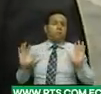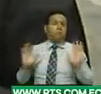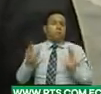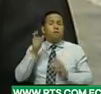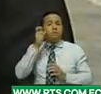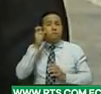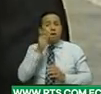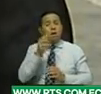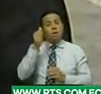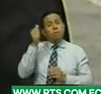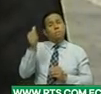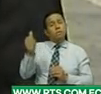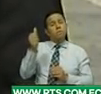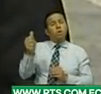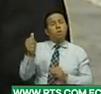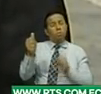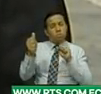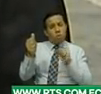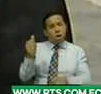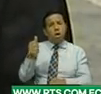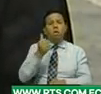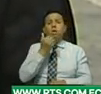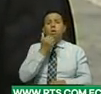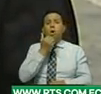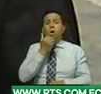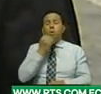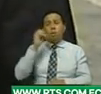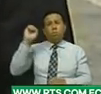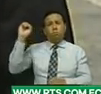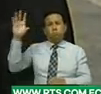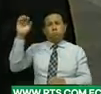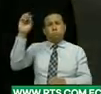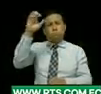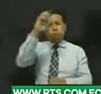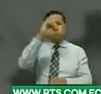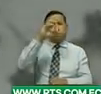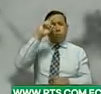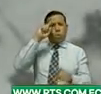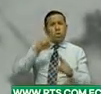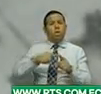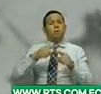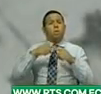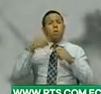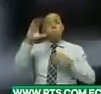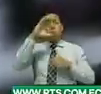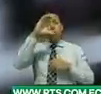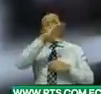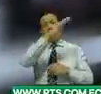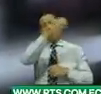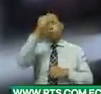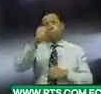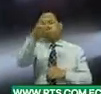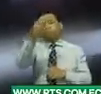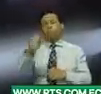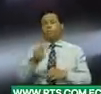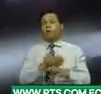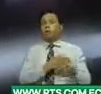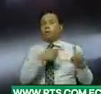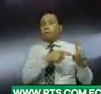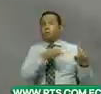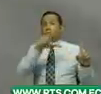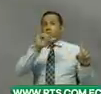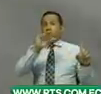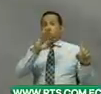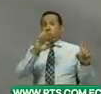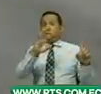tiene que gestionar la difusión roja del Interpol ante el juez de la causa. Ha pasado poco más de un mes desde que Lisbeth Vaquerizo fue encontrada